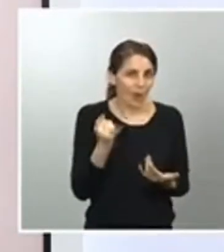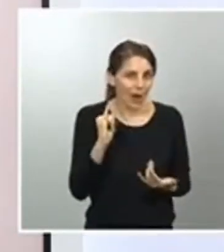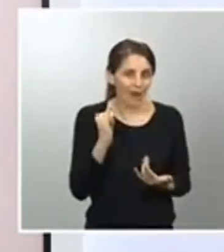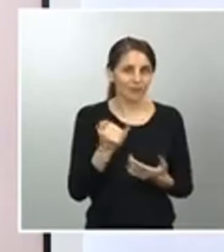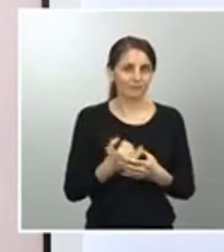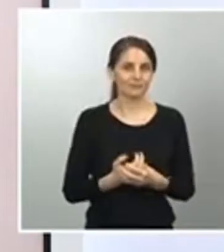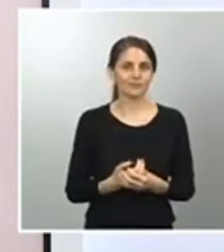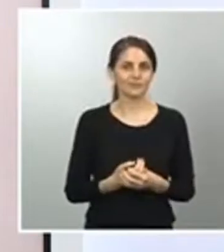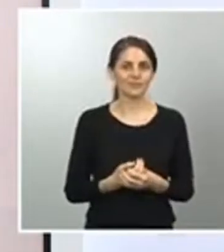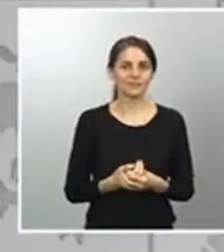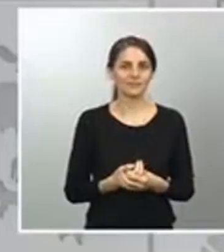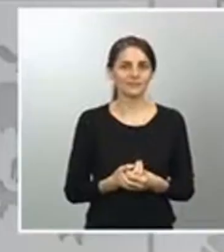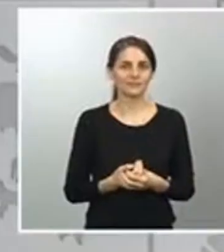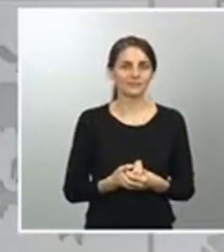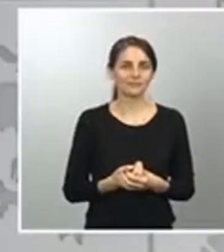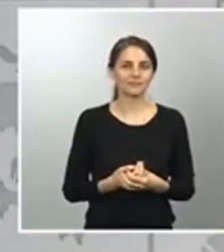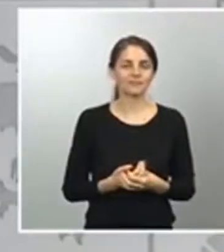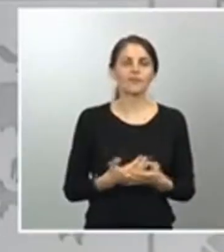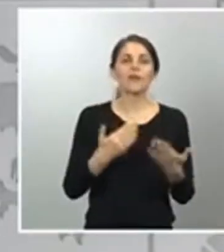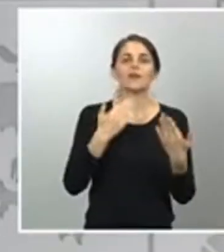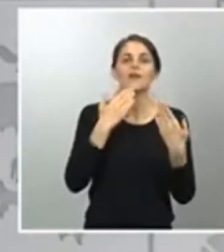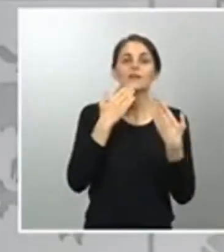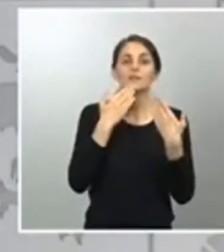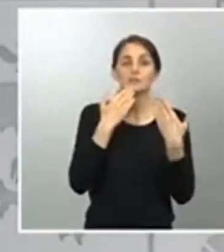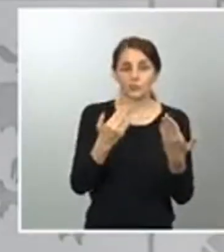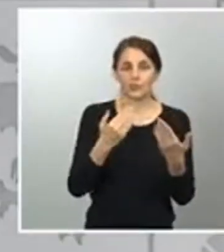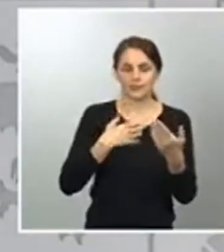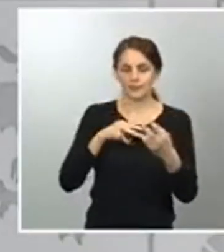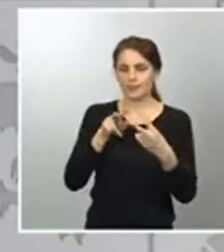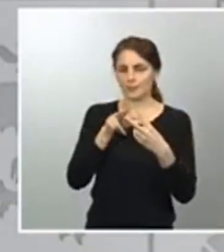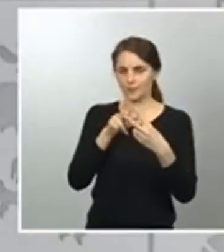Muchas gracias, Sara, por tus palabras. En relación con la primera pregunta de los horarios,